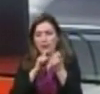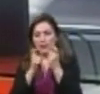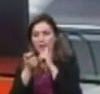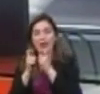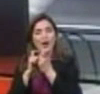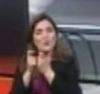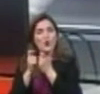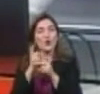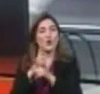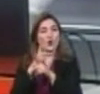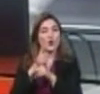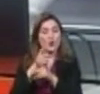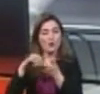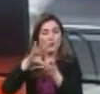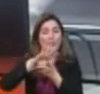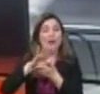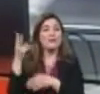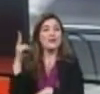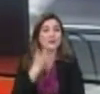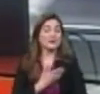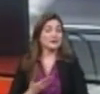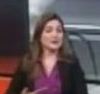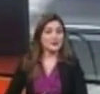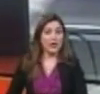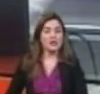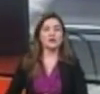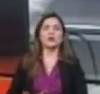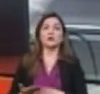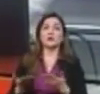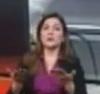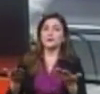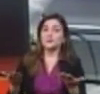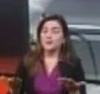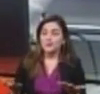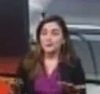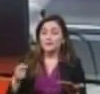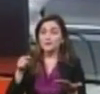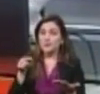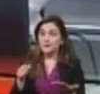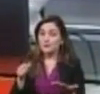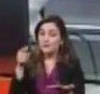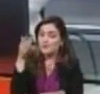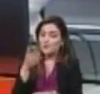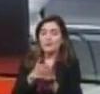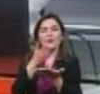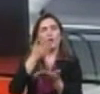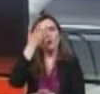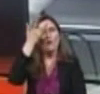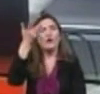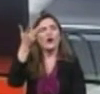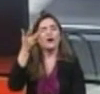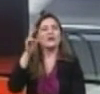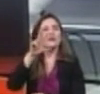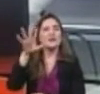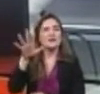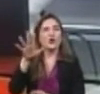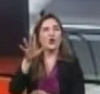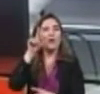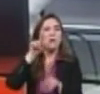y Vicepresidencias. Alianza País no habría llegado a consensos con las otras bancadas para lograr los cambios.